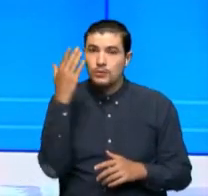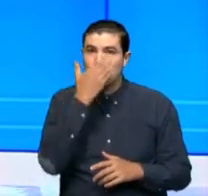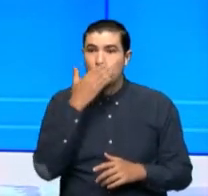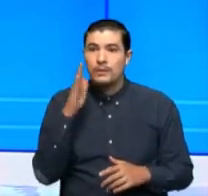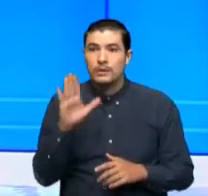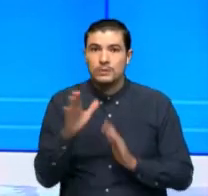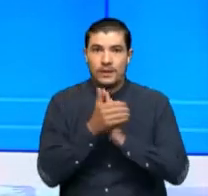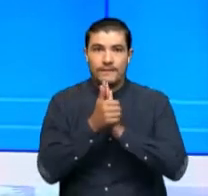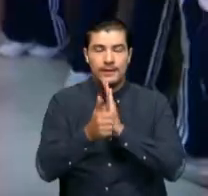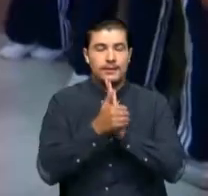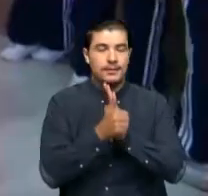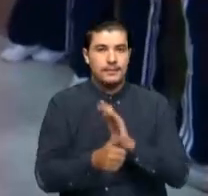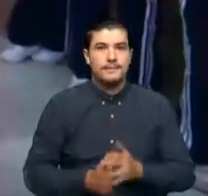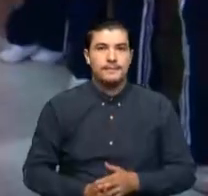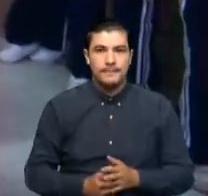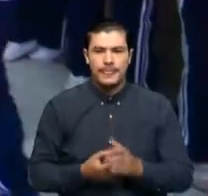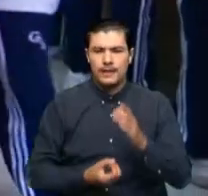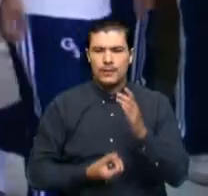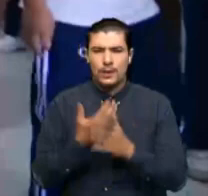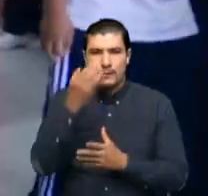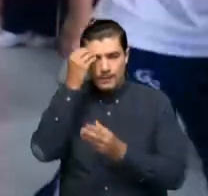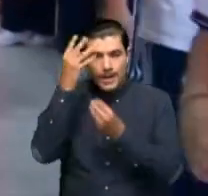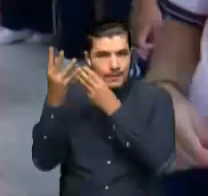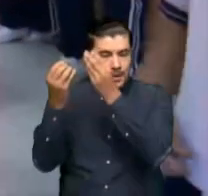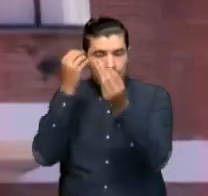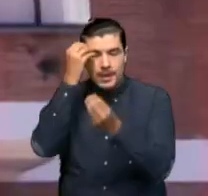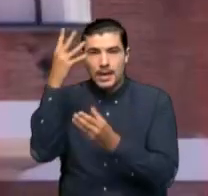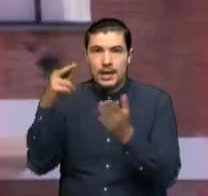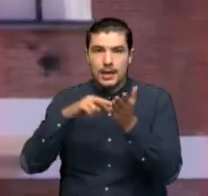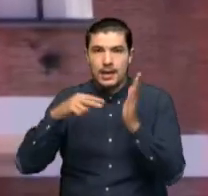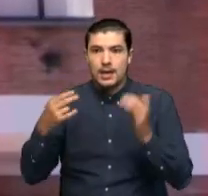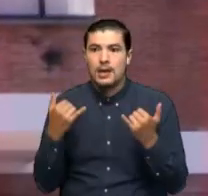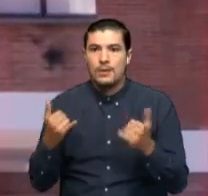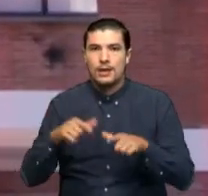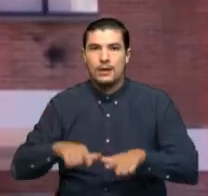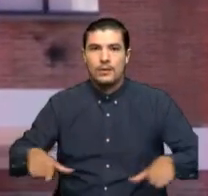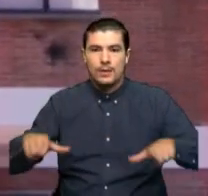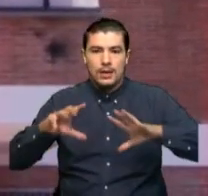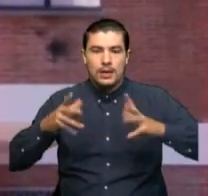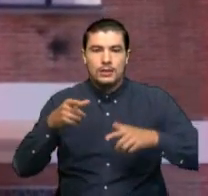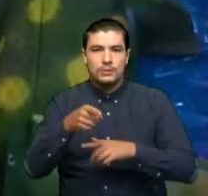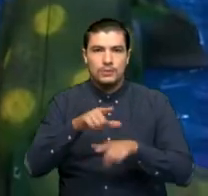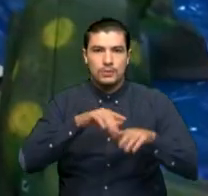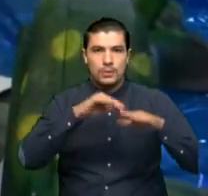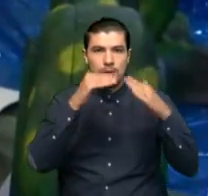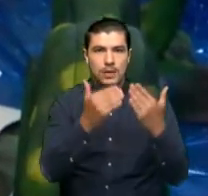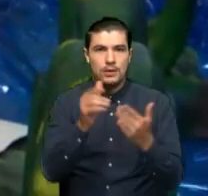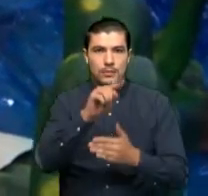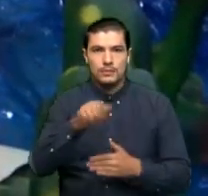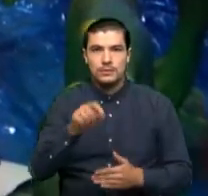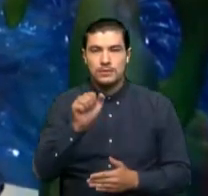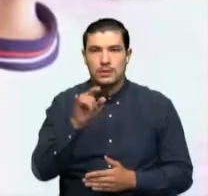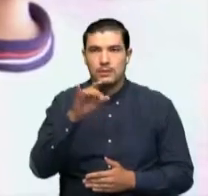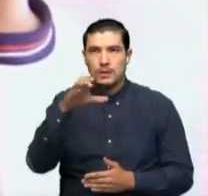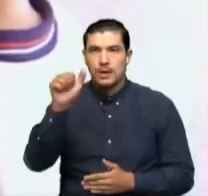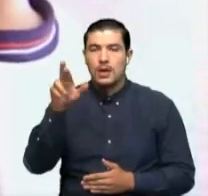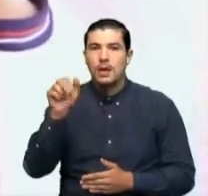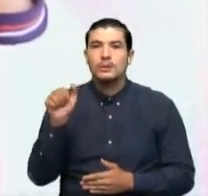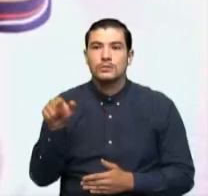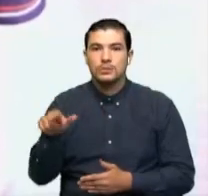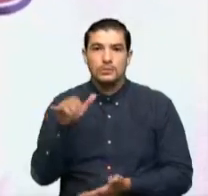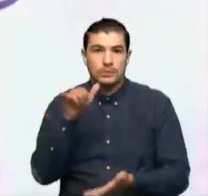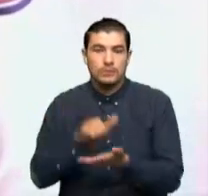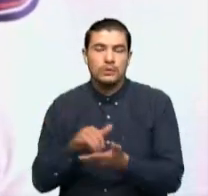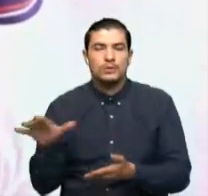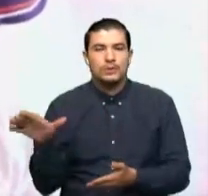talento la innovación y la tecnología se tomaron las aulas de clase del colegio shaw cara para desarrollar como todos los años la feria de la